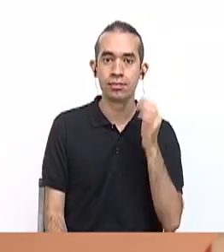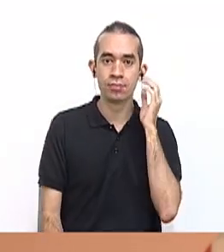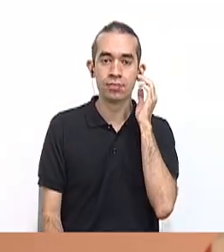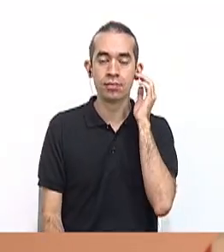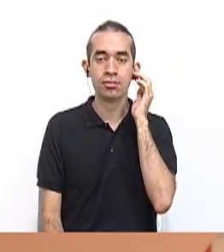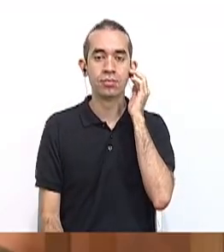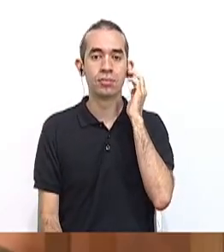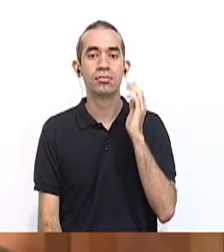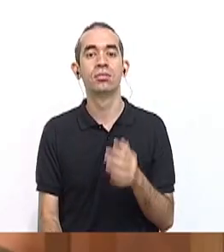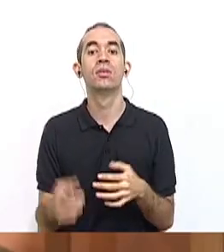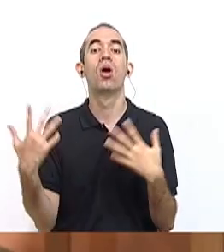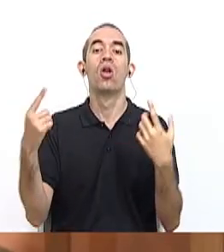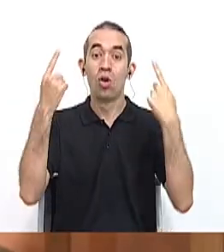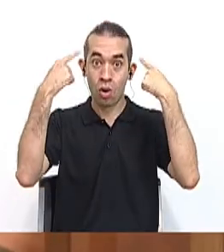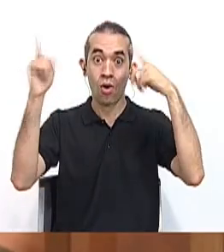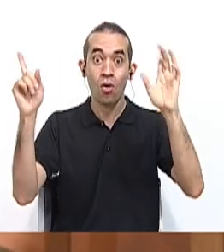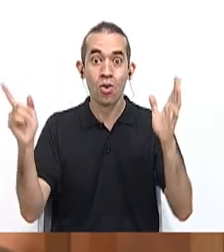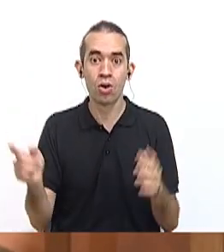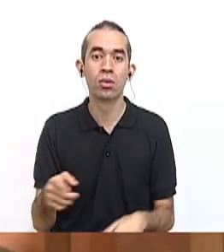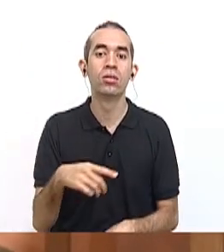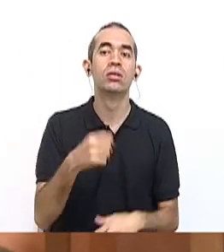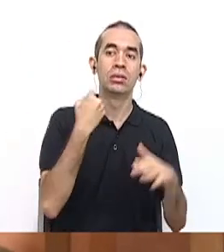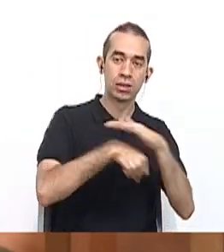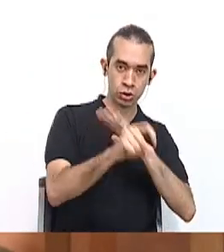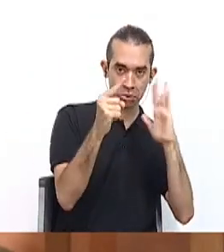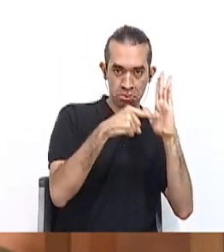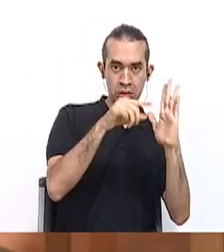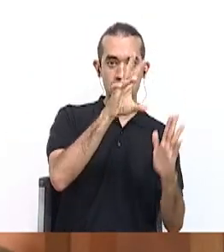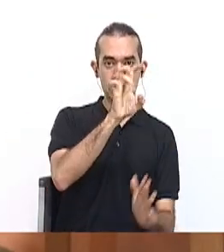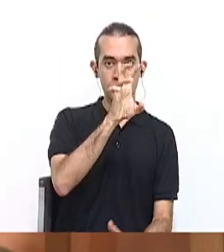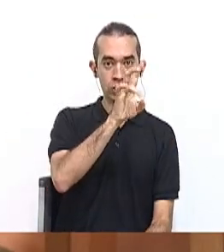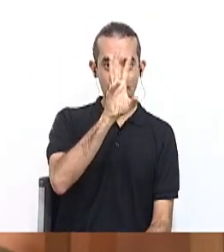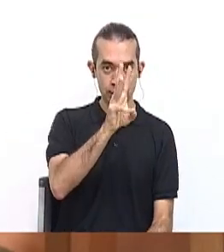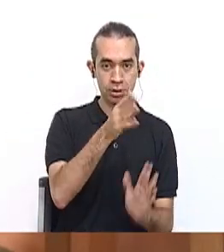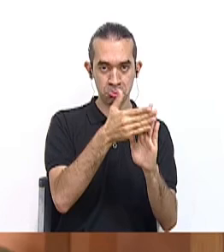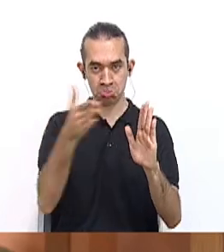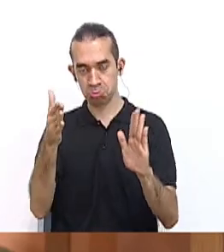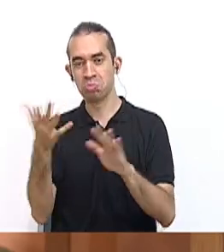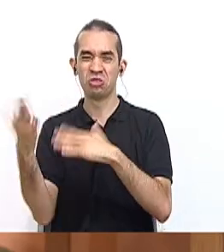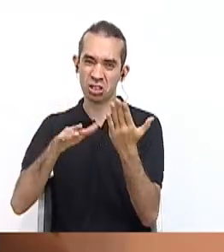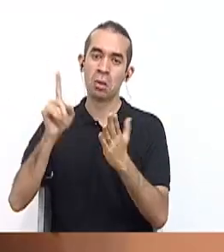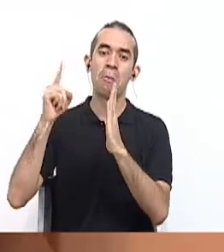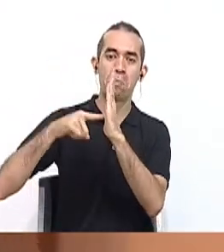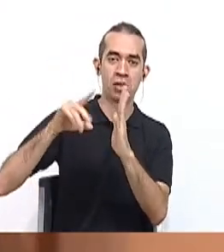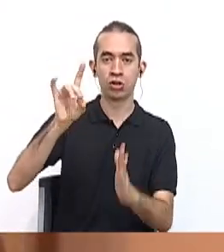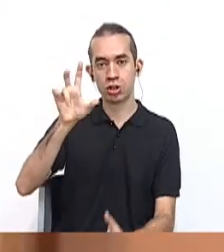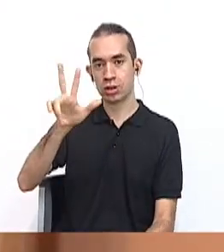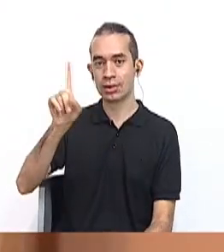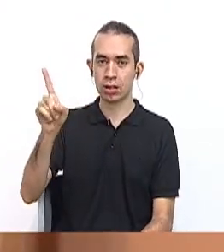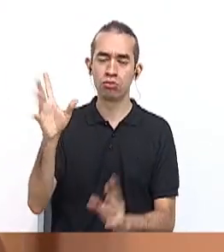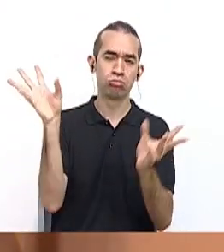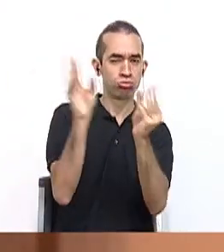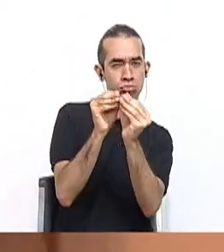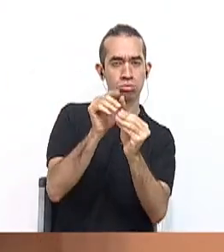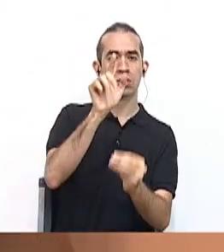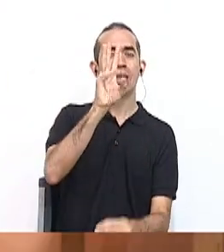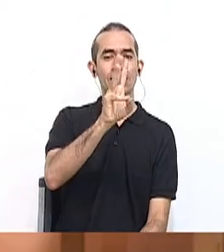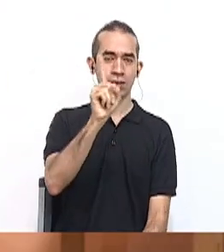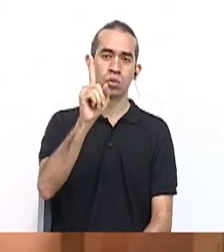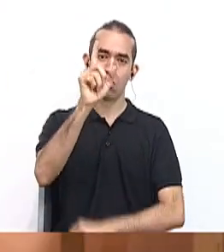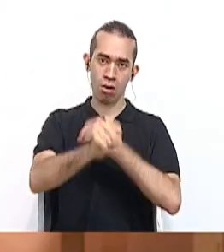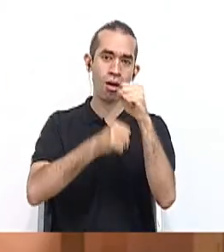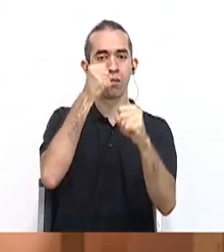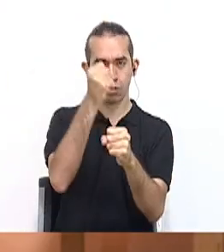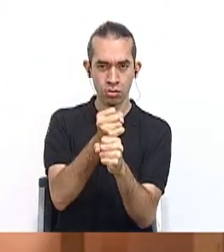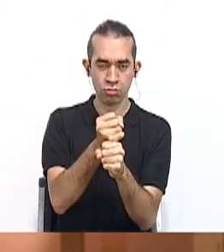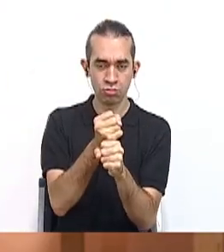Ella logró hacer eso y vivió de 1776 a 1831. Eso es como 61 años. Y